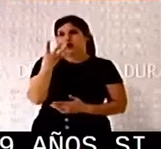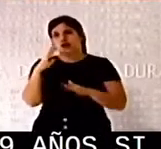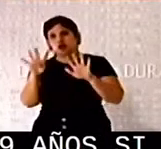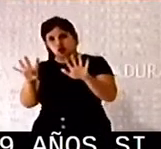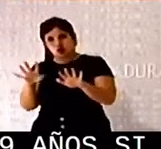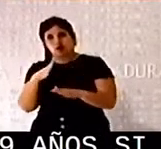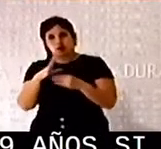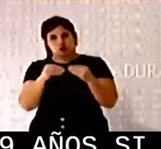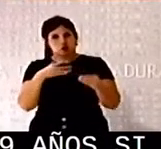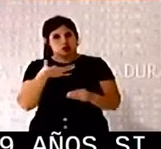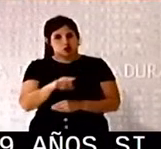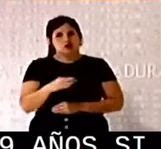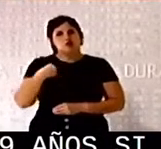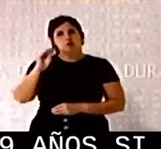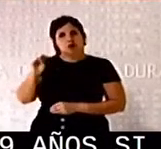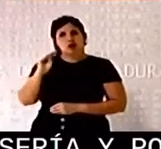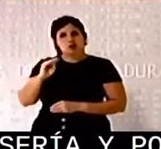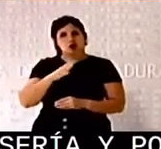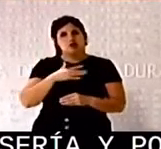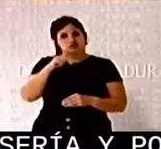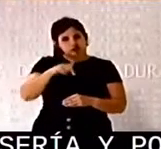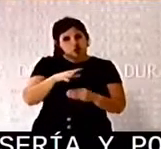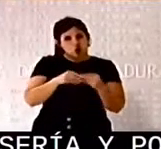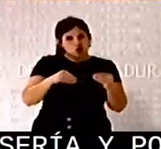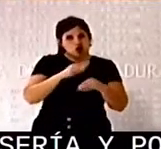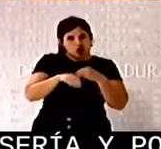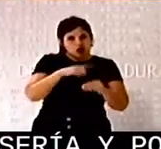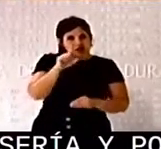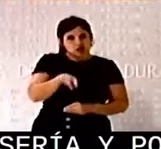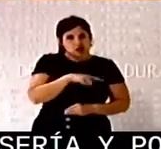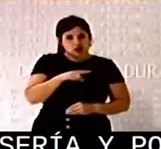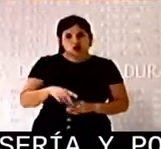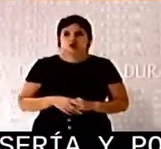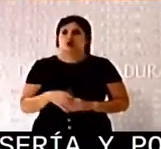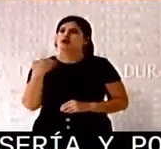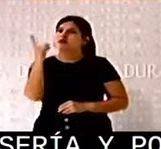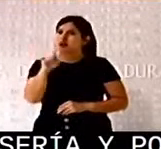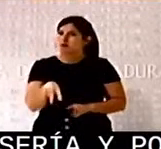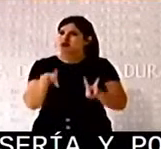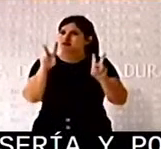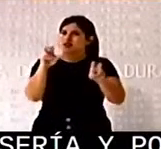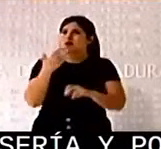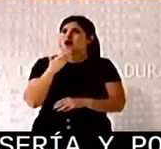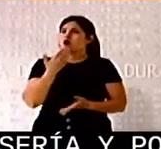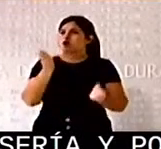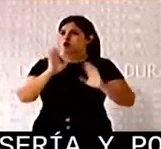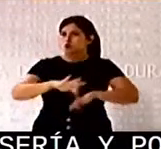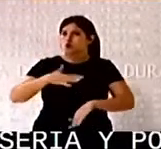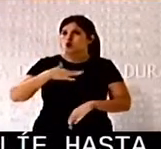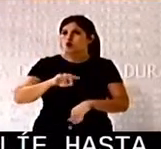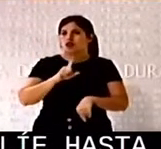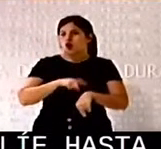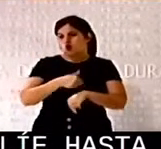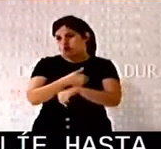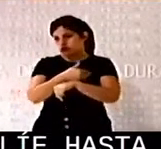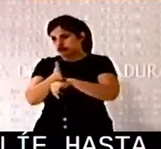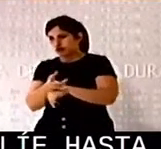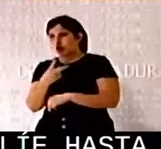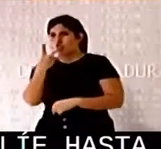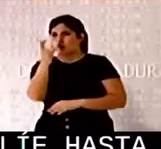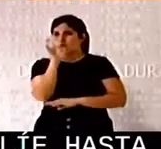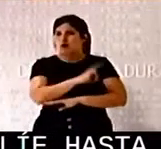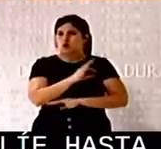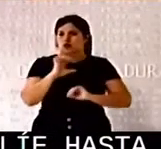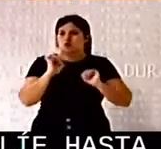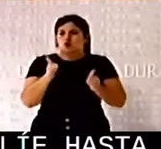y cuándo sería. Y, por otro lado, esa posibilidad de que el ocio nocturno se amplíe hasta las 2 de la mañana, ¿cuándo entraría en